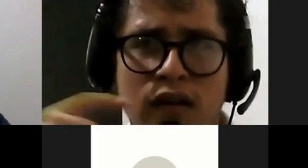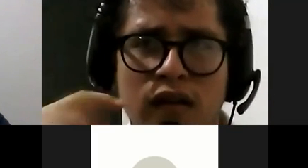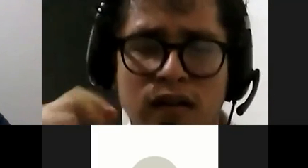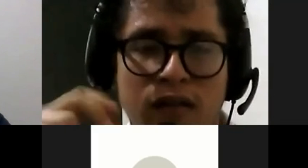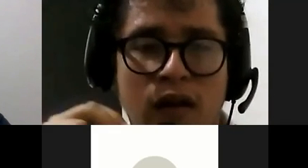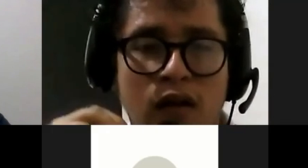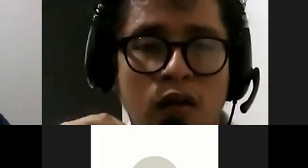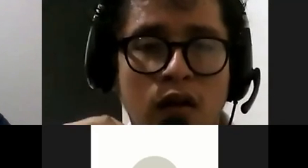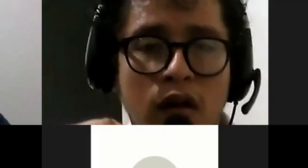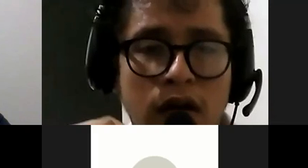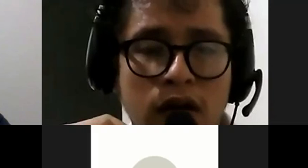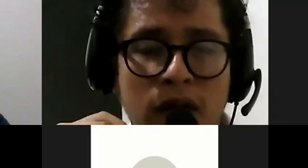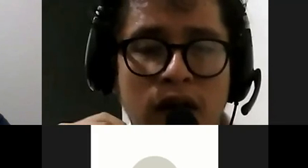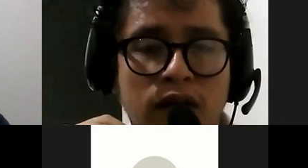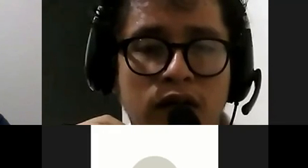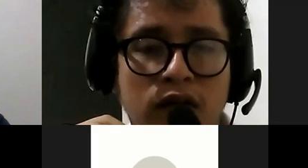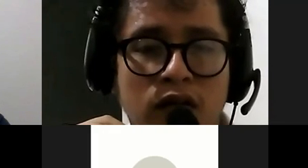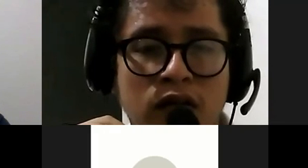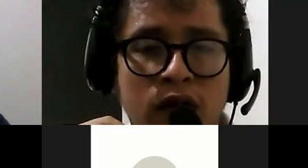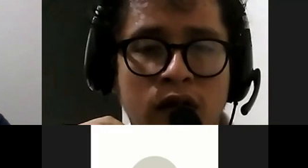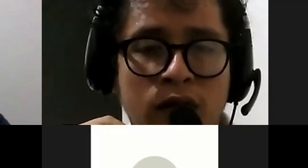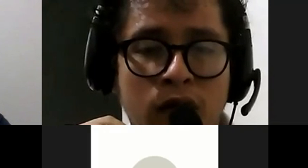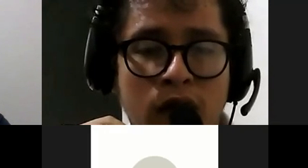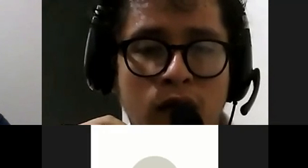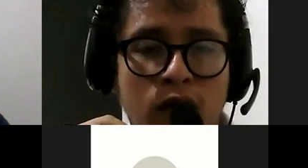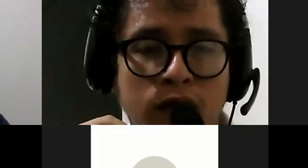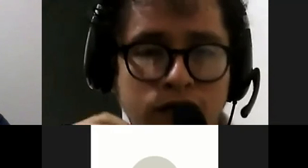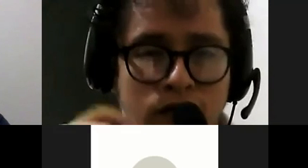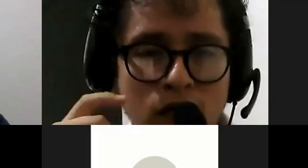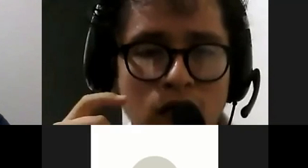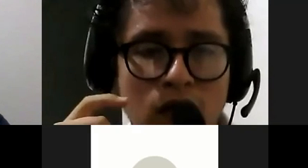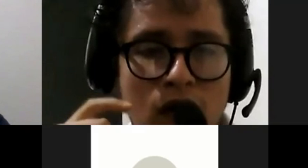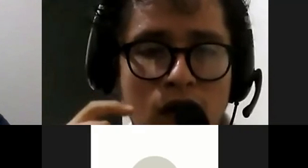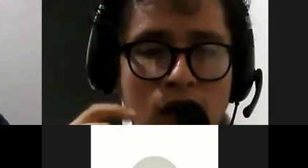este certificado es para, por ejemplo,